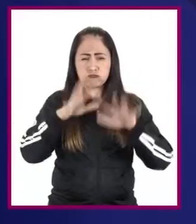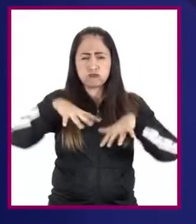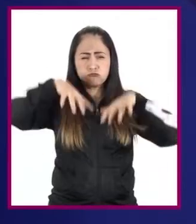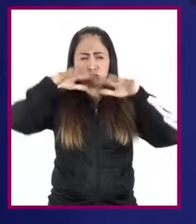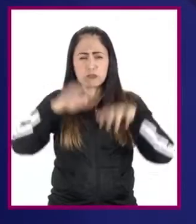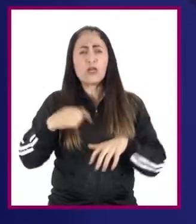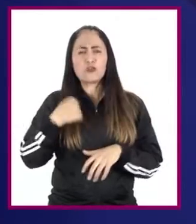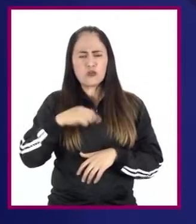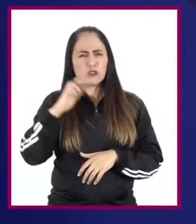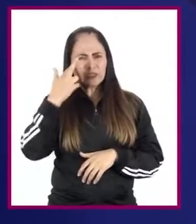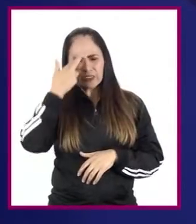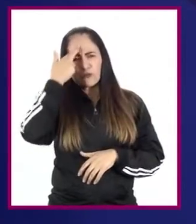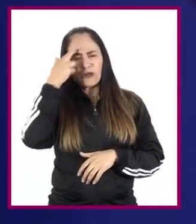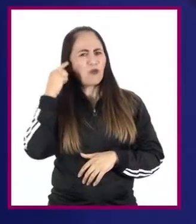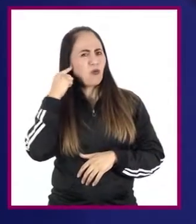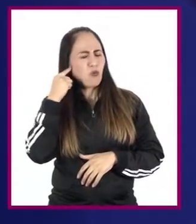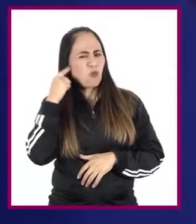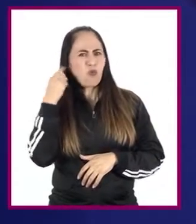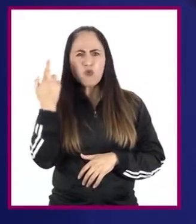de la lluvia.